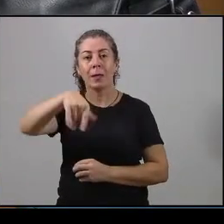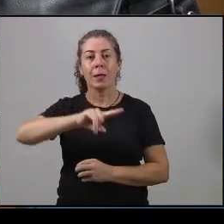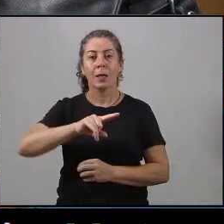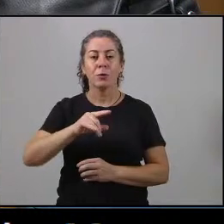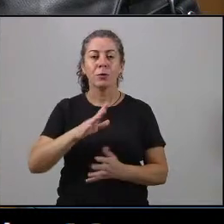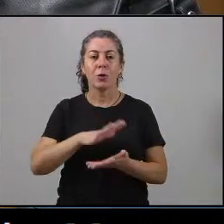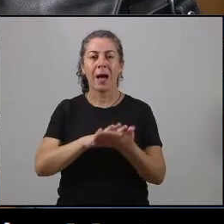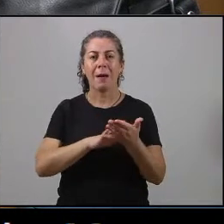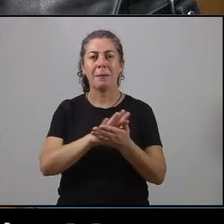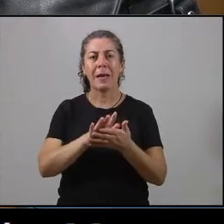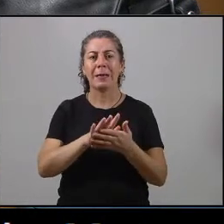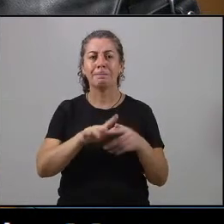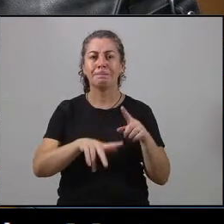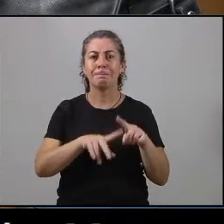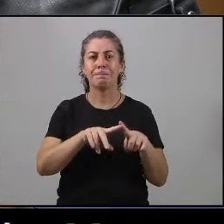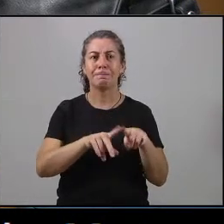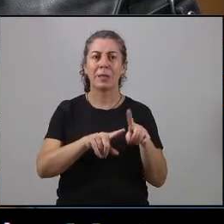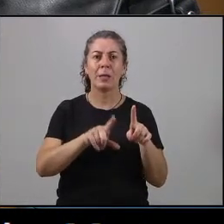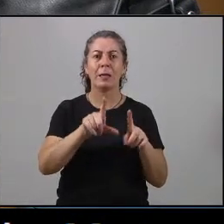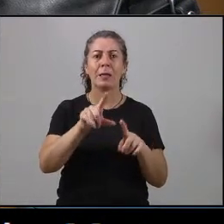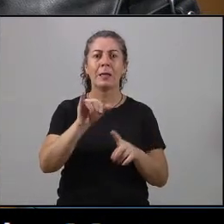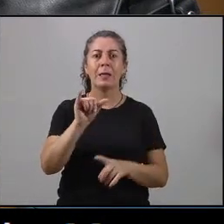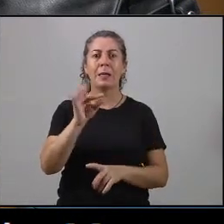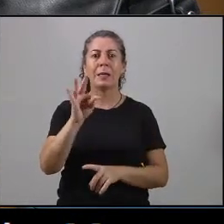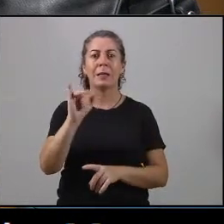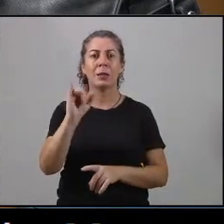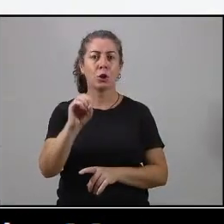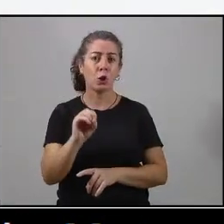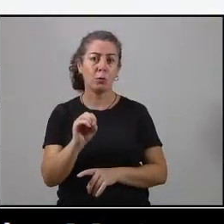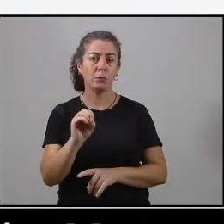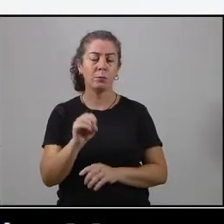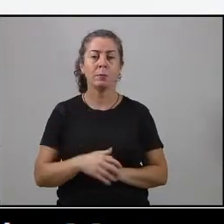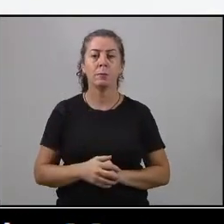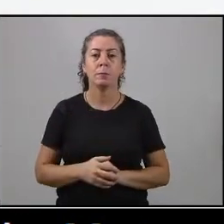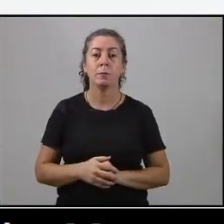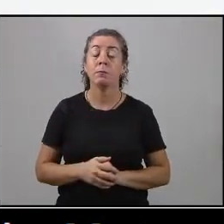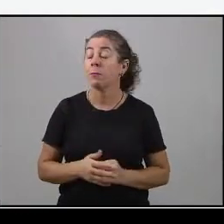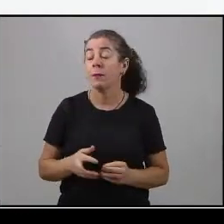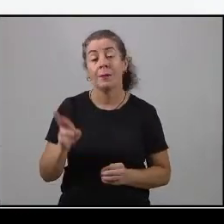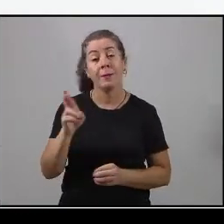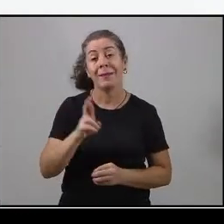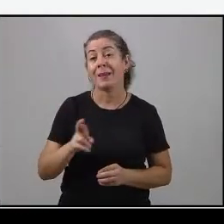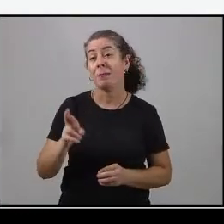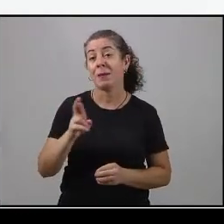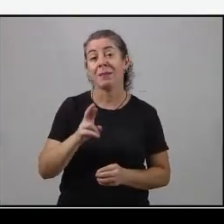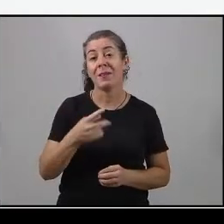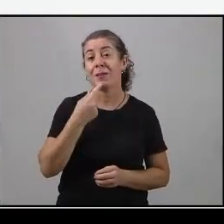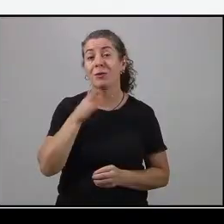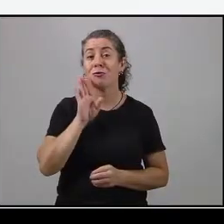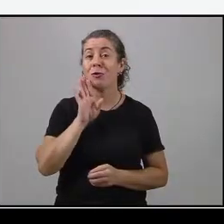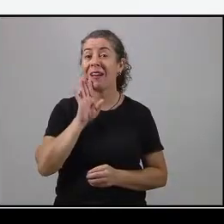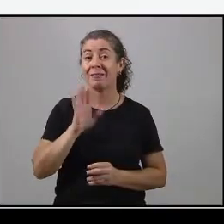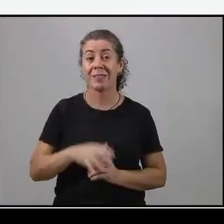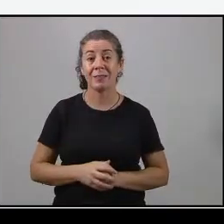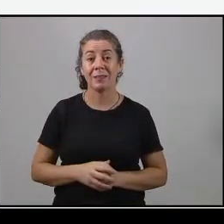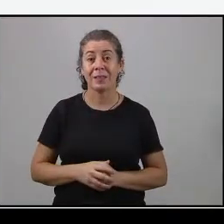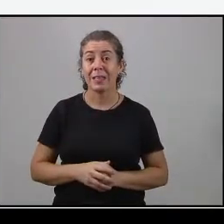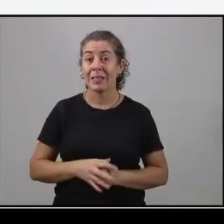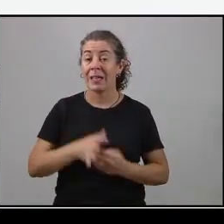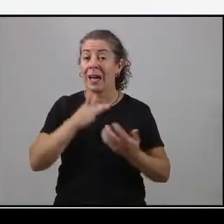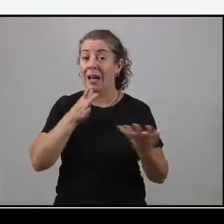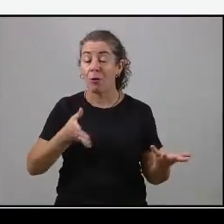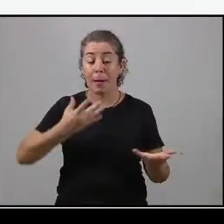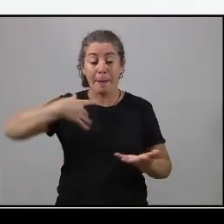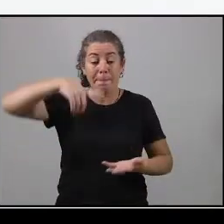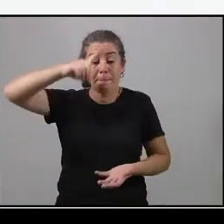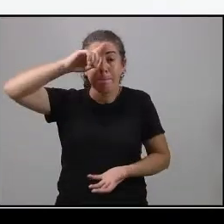mina en caso de que todo siguiera adelante. Pues incidir en lo que le acabo de trasladar, sin saber todavía pues